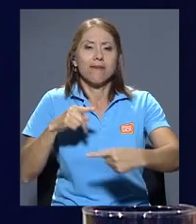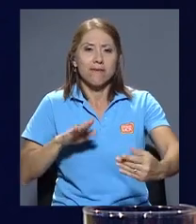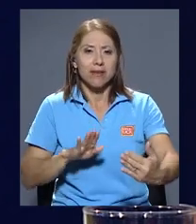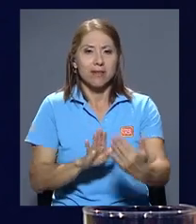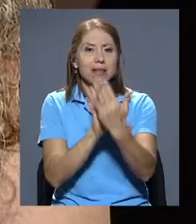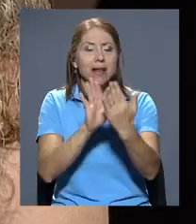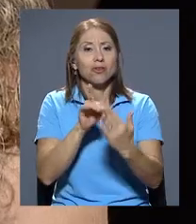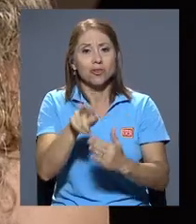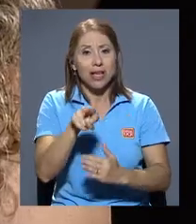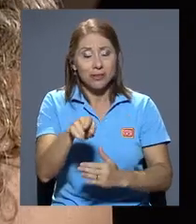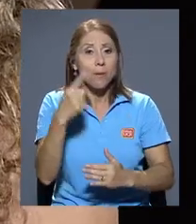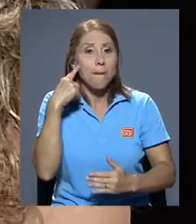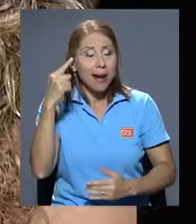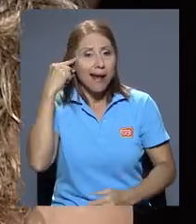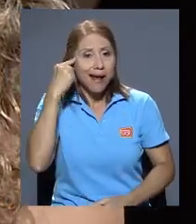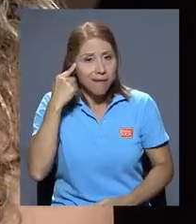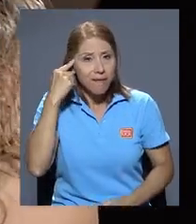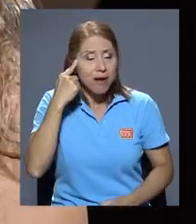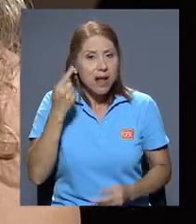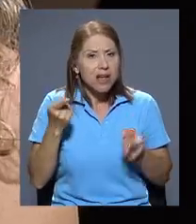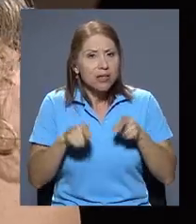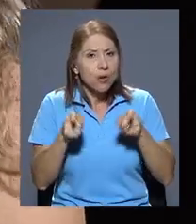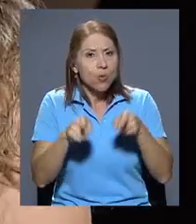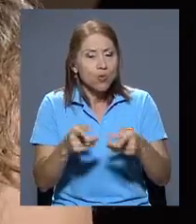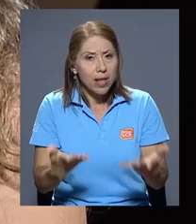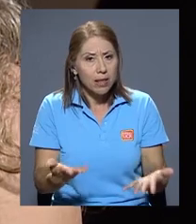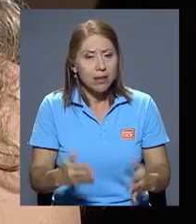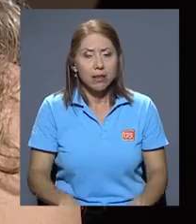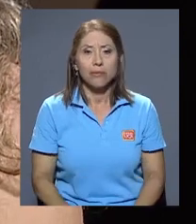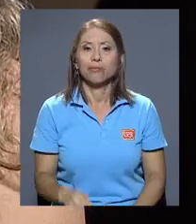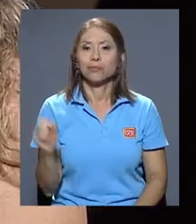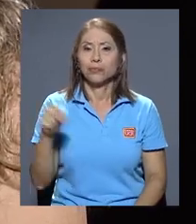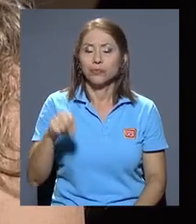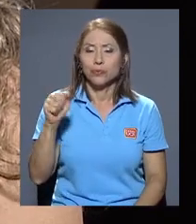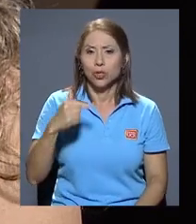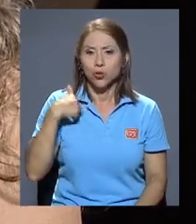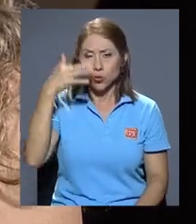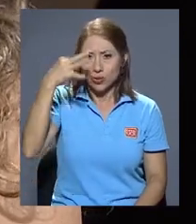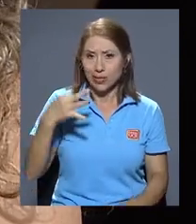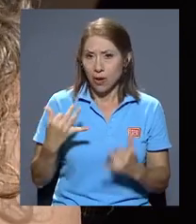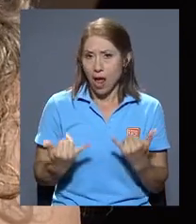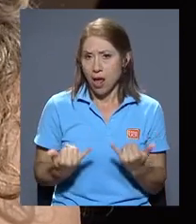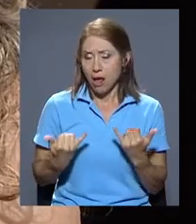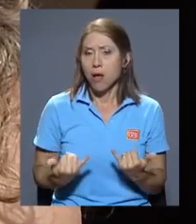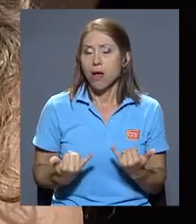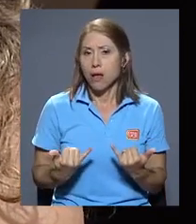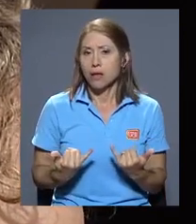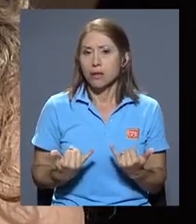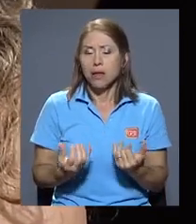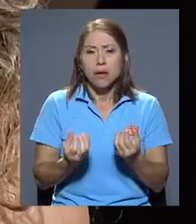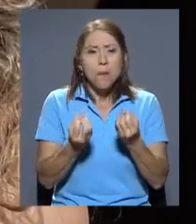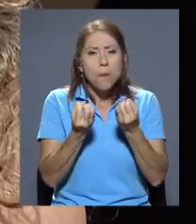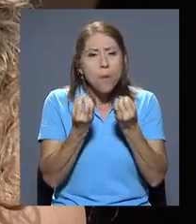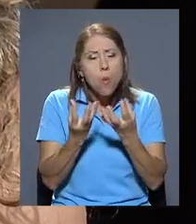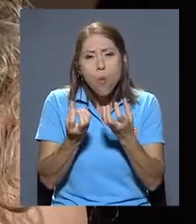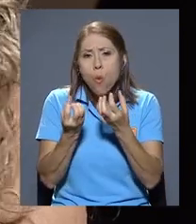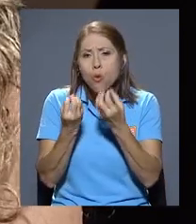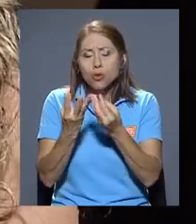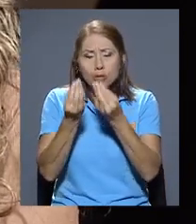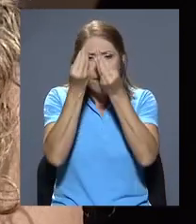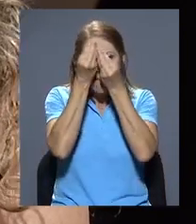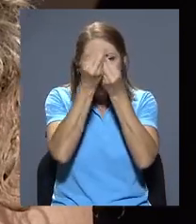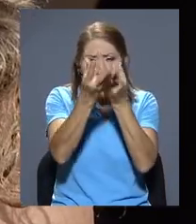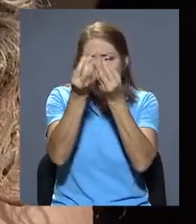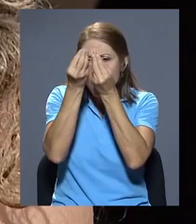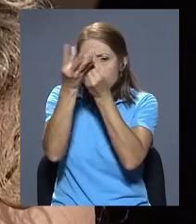lo que está ocurriendo. Sí, yo creo que actualmente hay como mucha información, ¿verdad? Hay un bombardeo de información, como